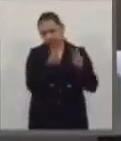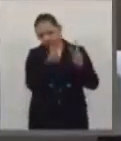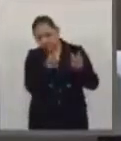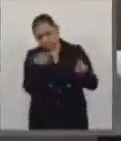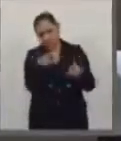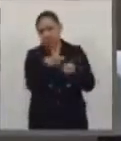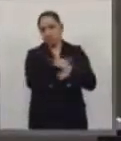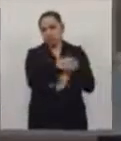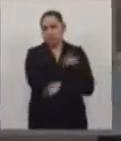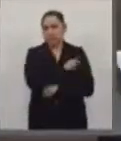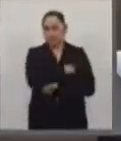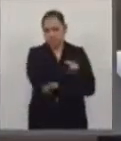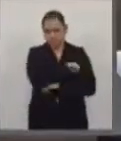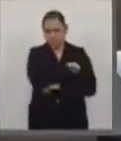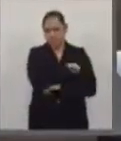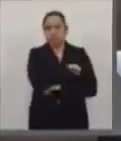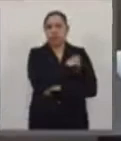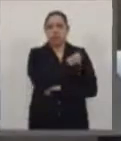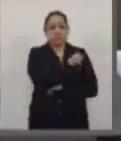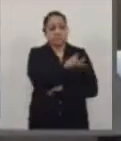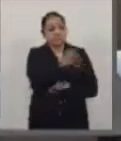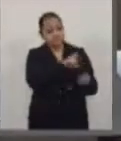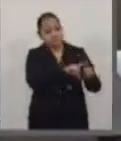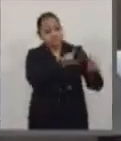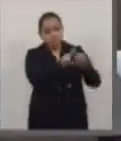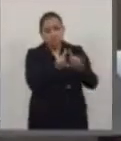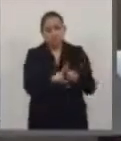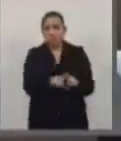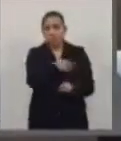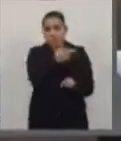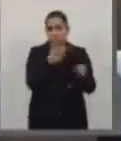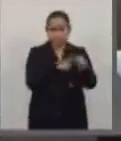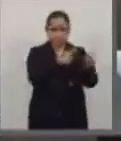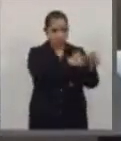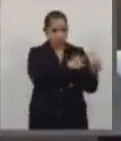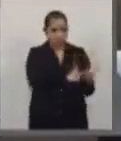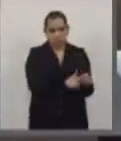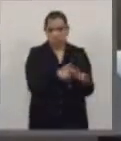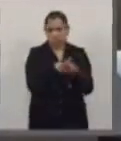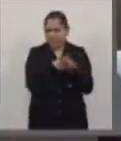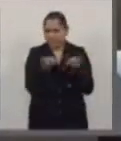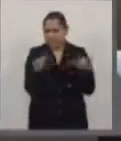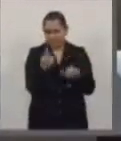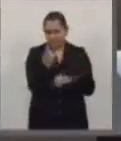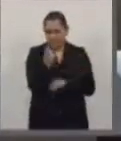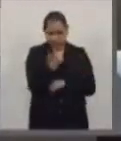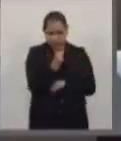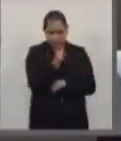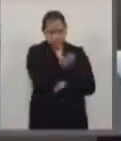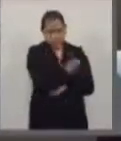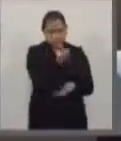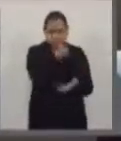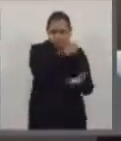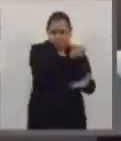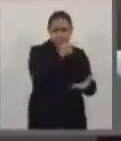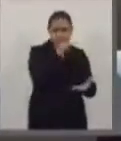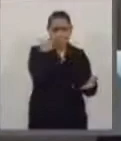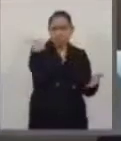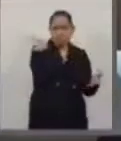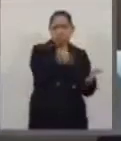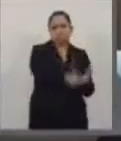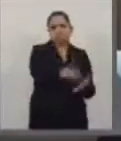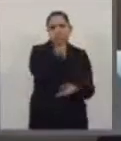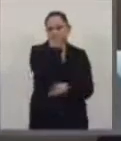Hay hospitales que llevan 6 meses sin recibir un solo peso. Han llegado al grado de pedirle a la